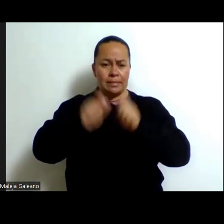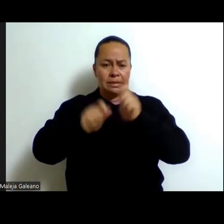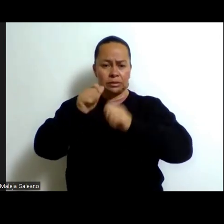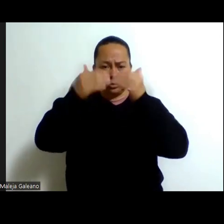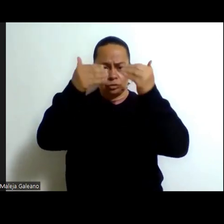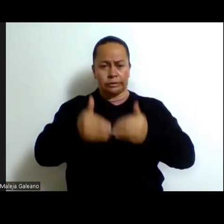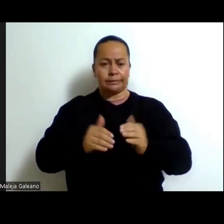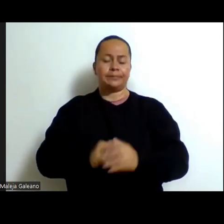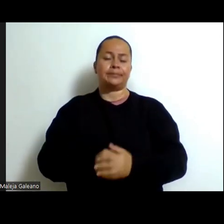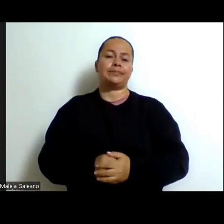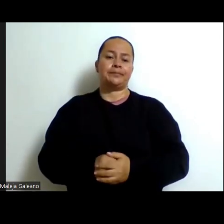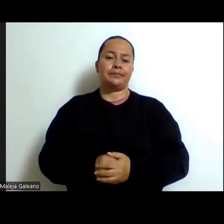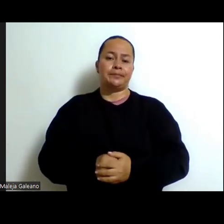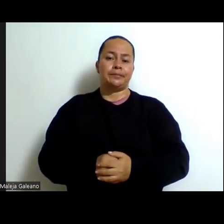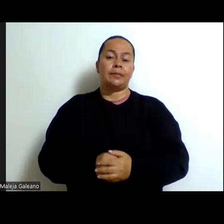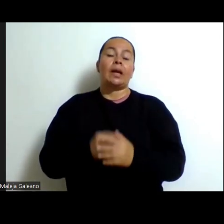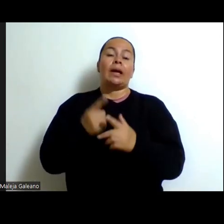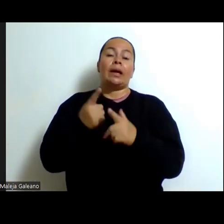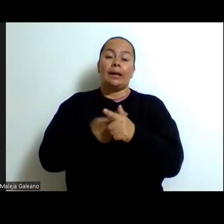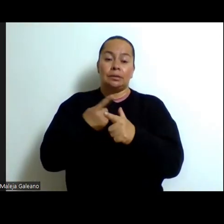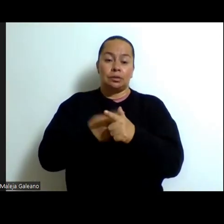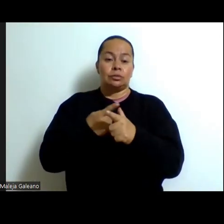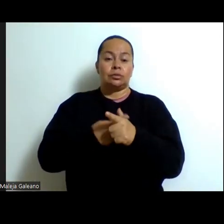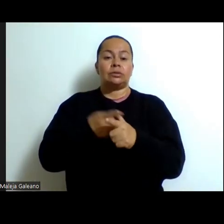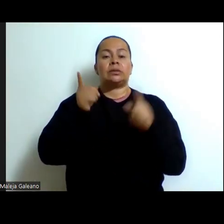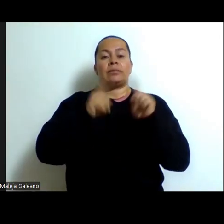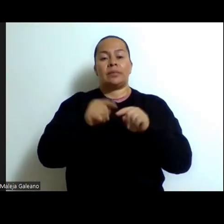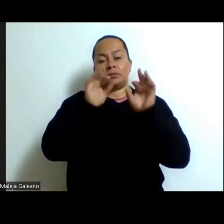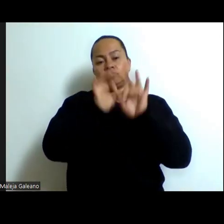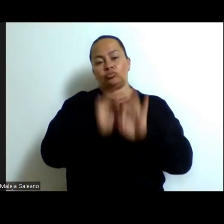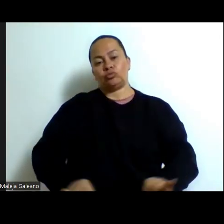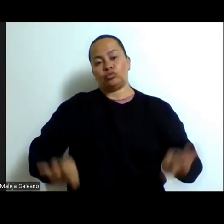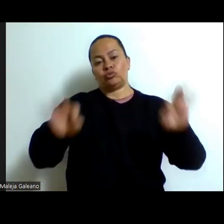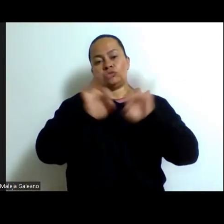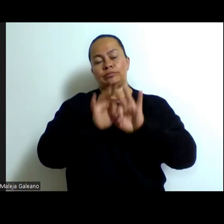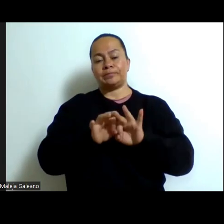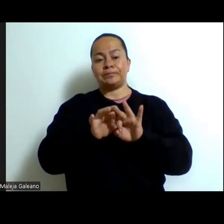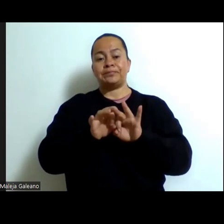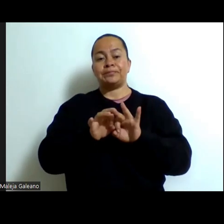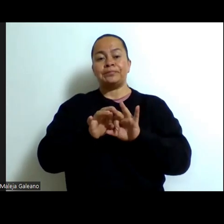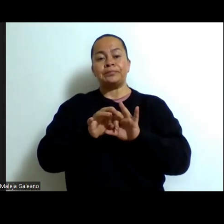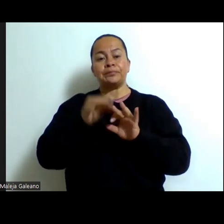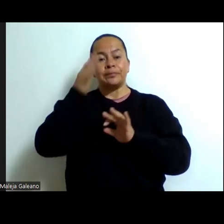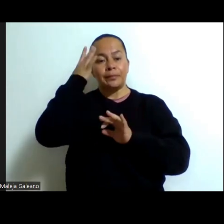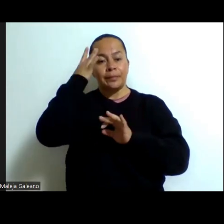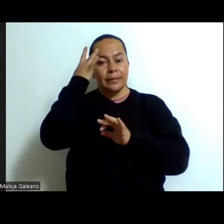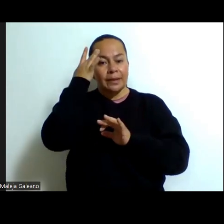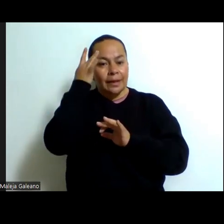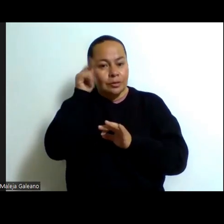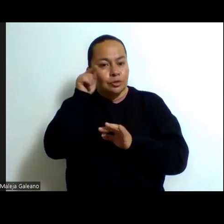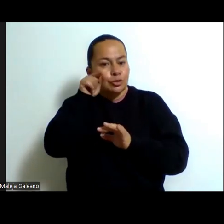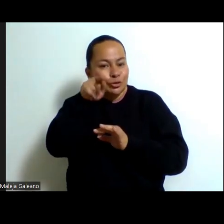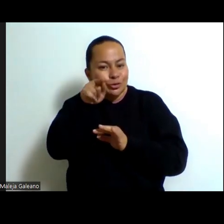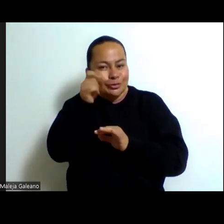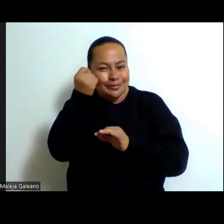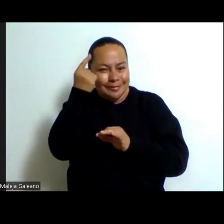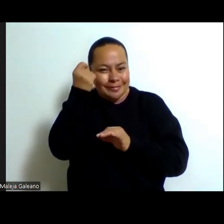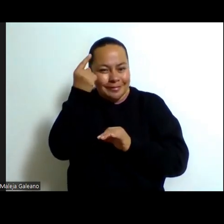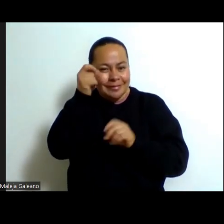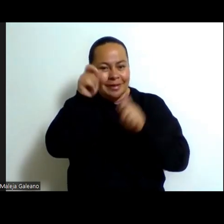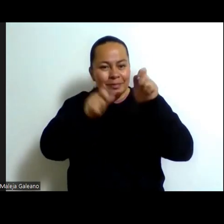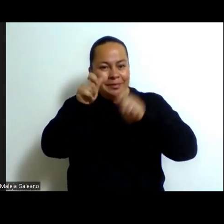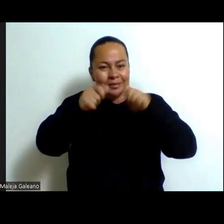discapacidad Entonces esto También es supremamente importante sí entender que las personas con discapacidad también